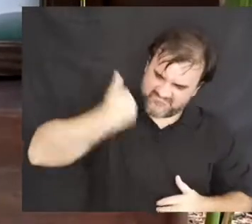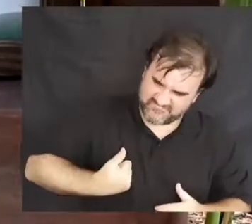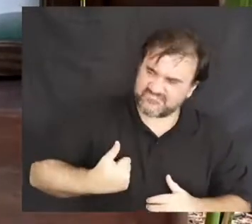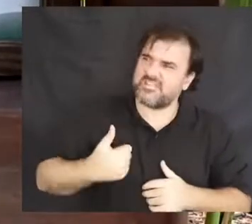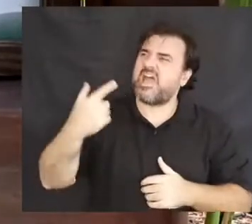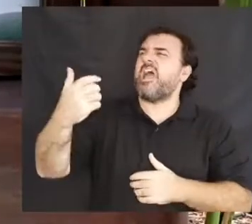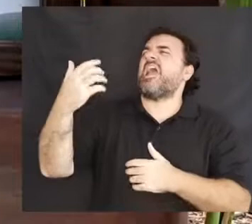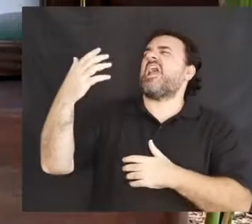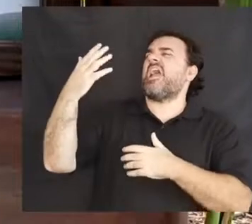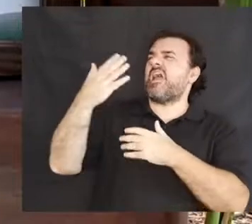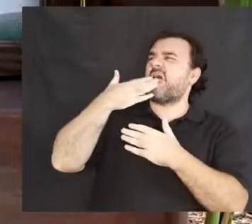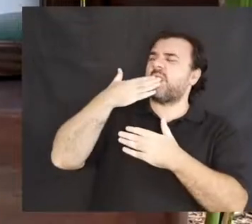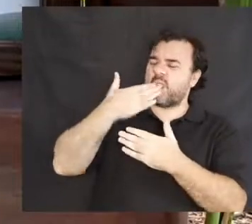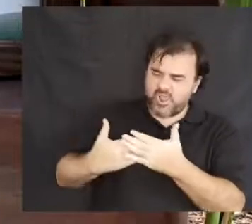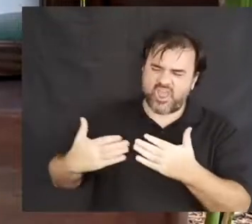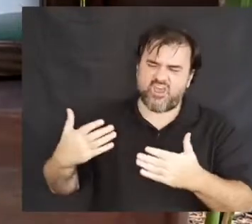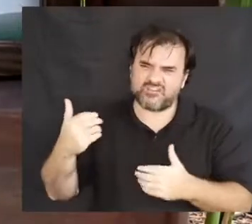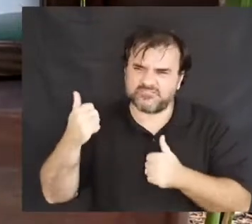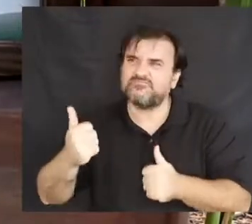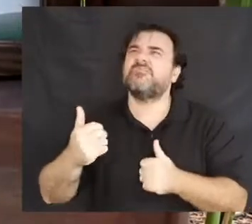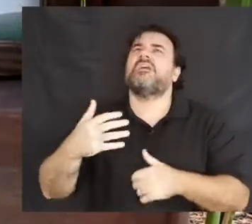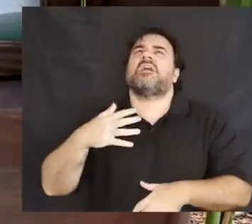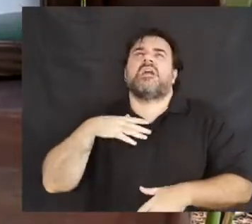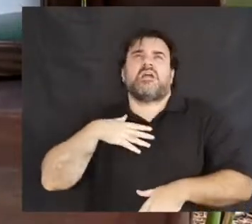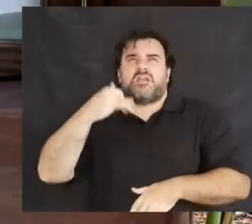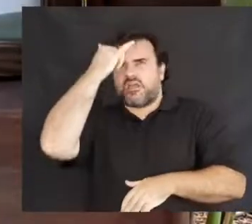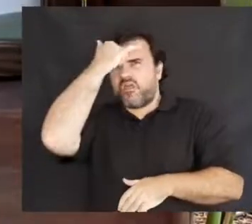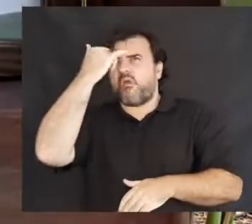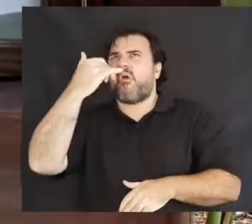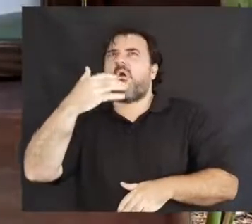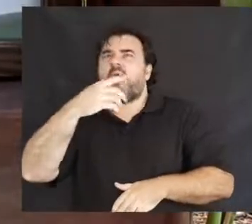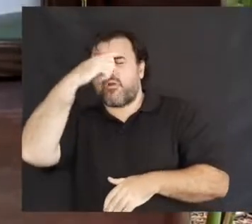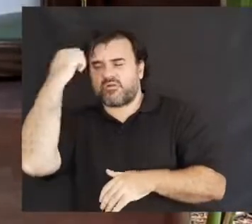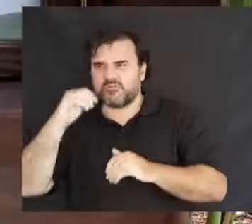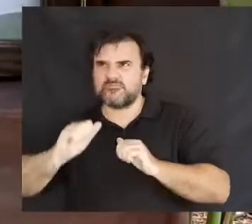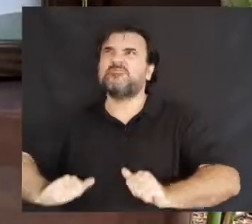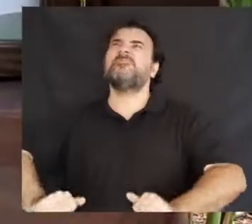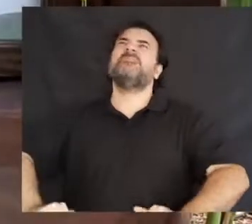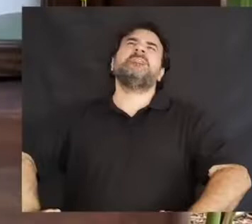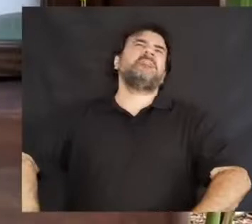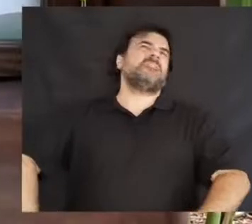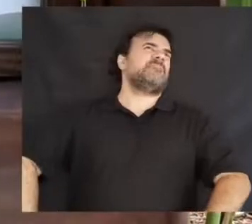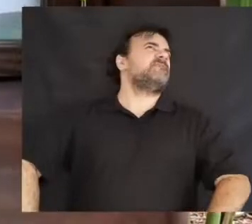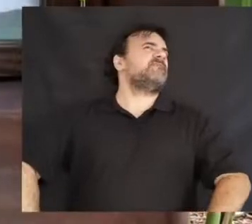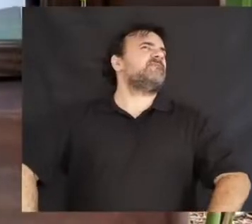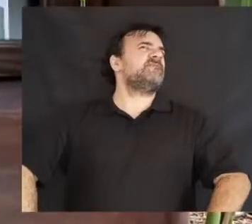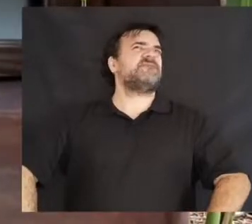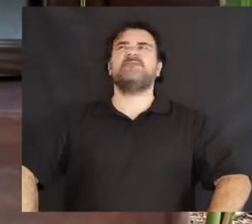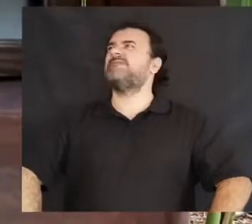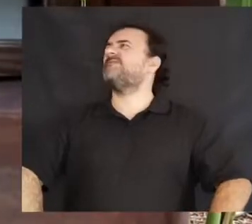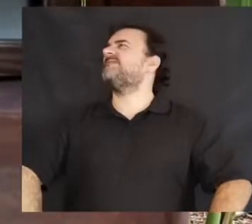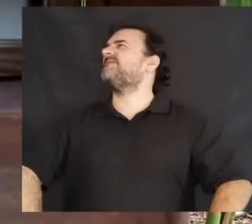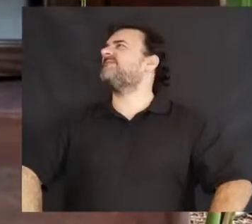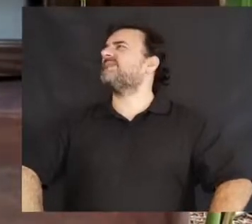de cría! Y el Josco alargó el cuello estilizado, levantó la testa triunfal.